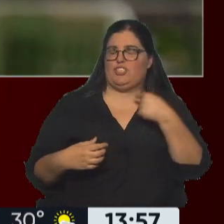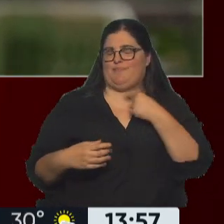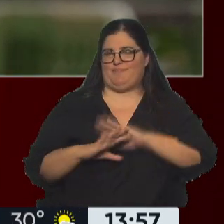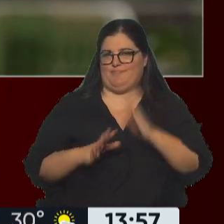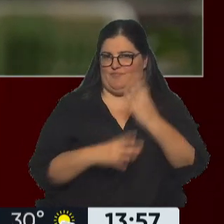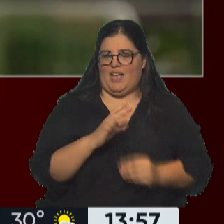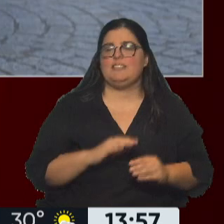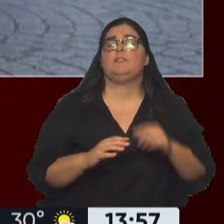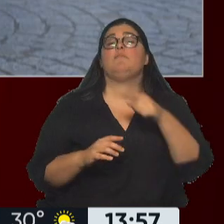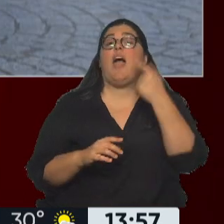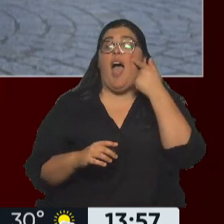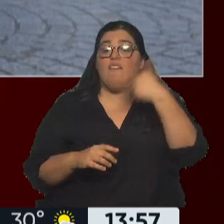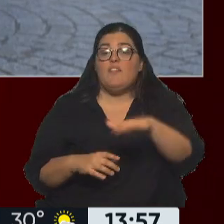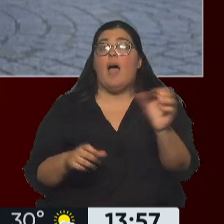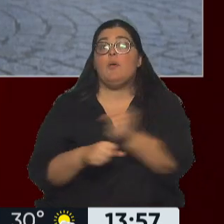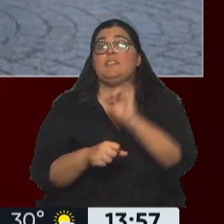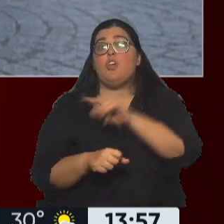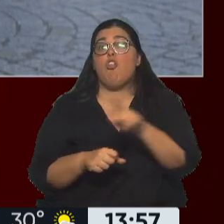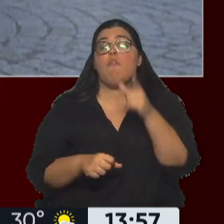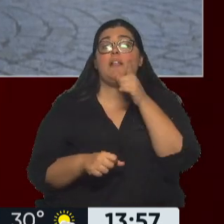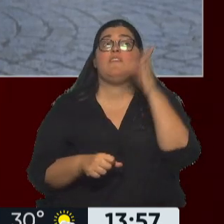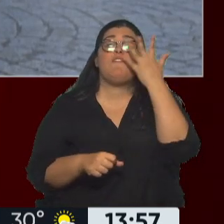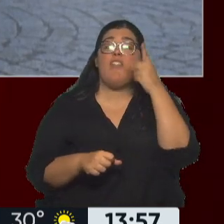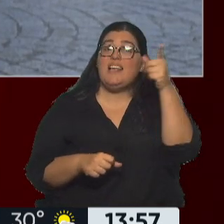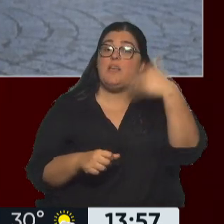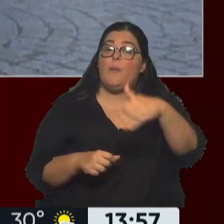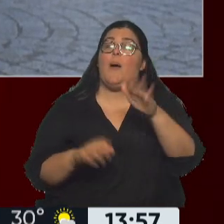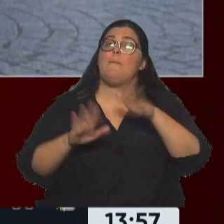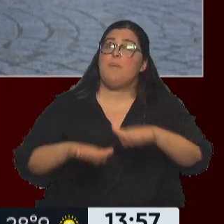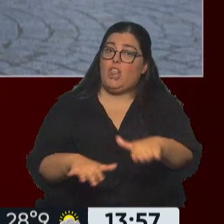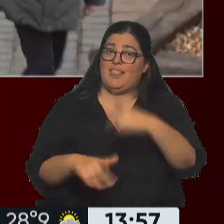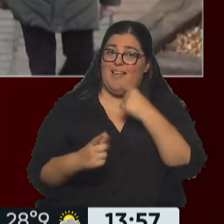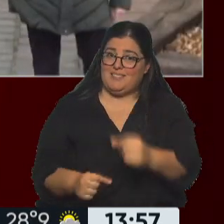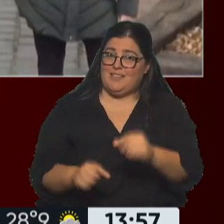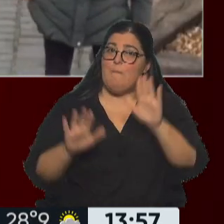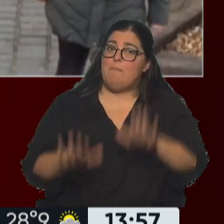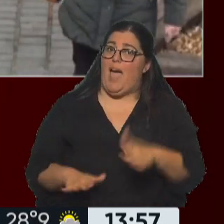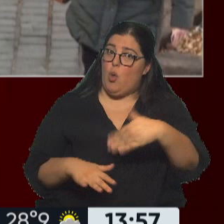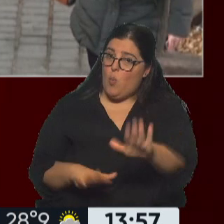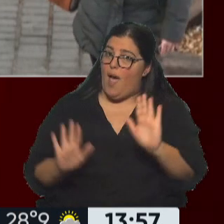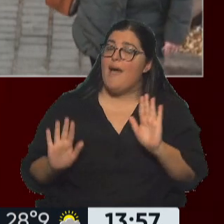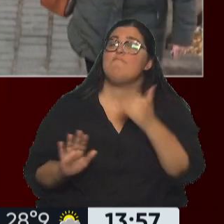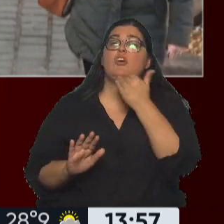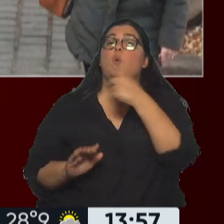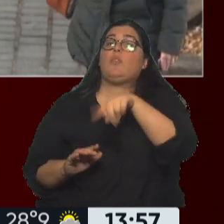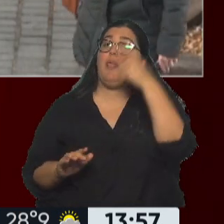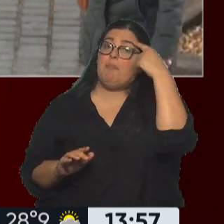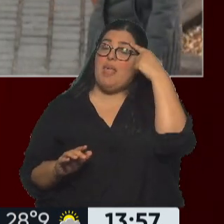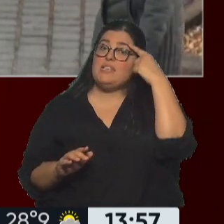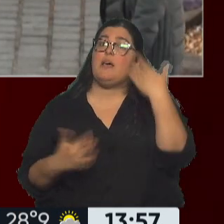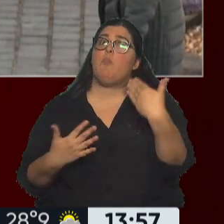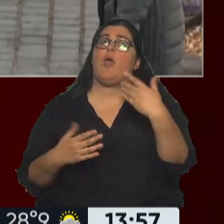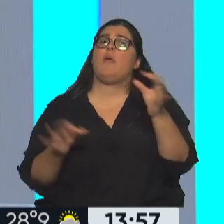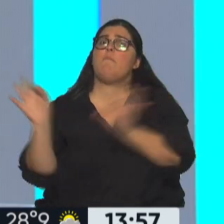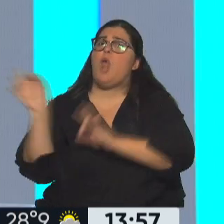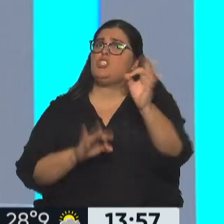esperan una serie de paros en Francia. Me parece difícil, no sé cómo la ven ustedes, si puede finalmente avanzar, digo, repito, en este